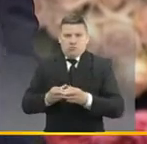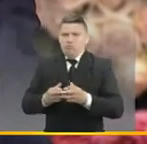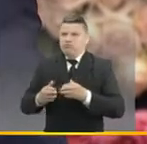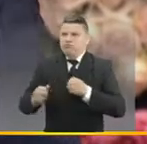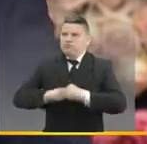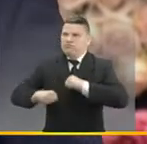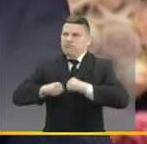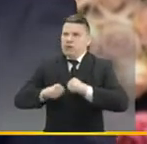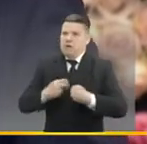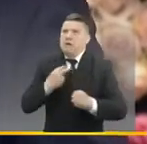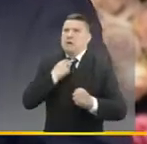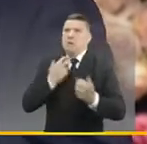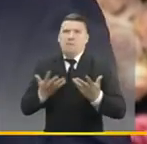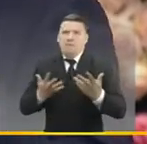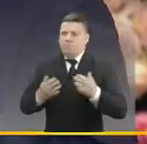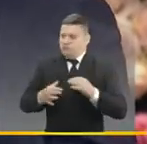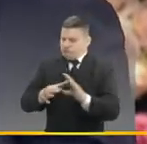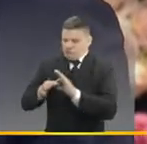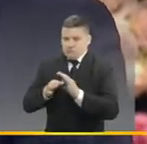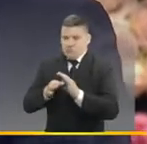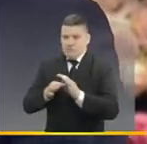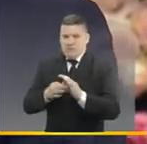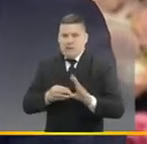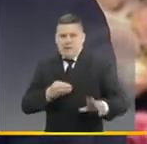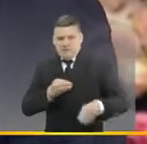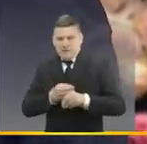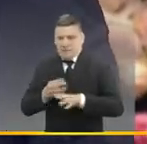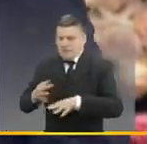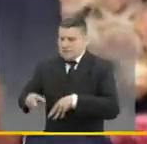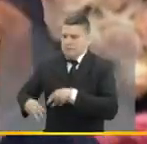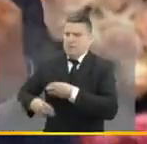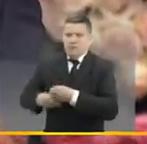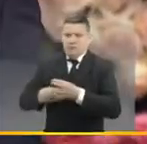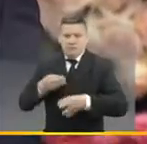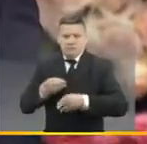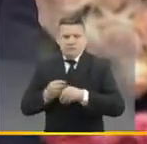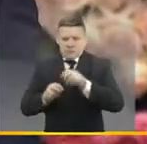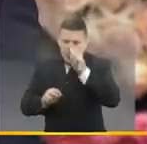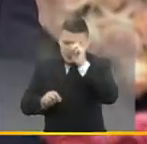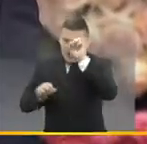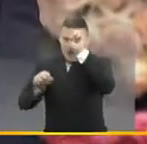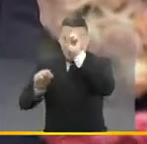su gobierno, como la educación, la seguridad ciudadana, la justicia y la tecnología.